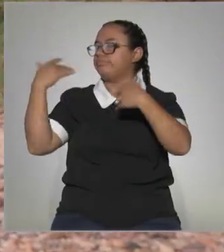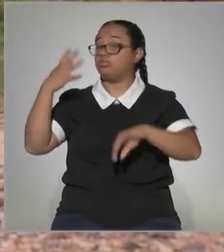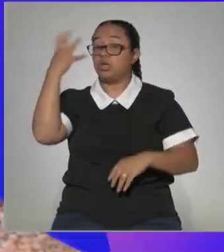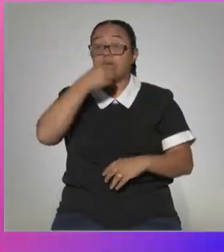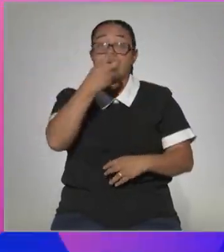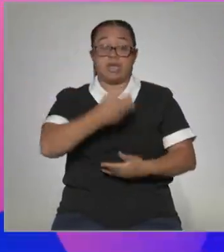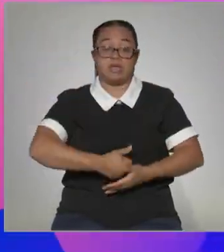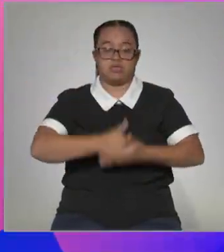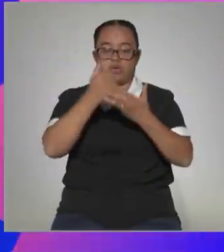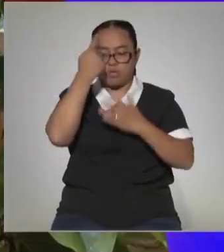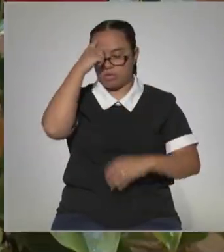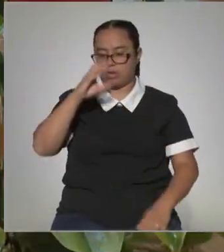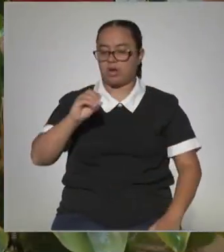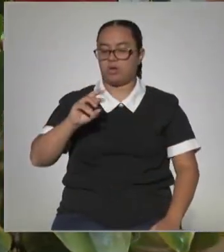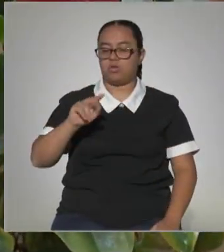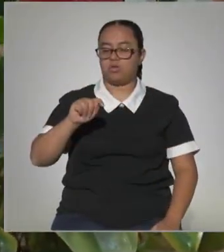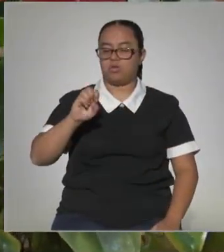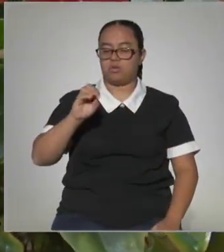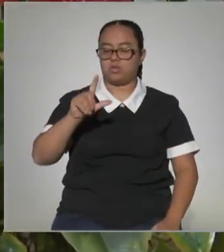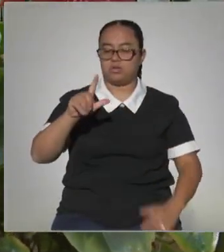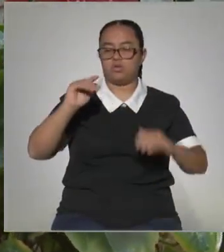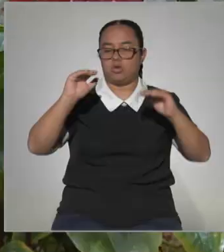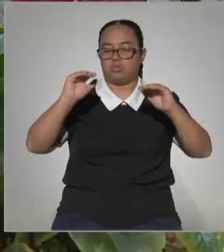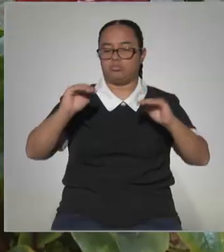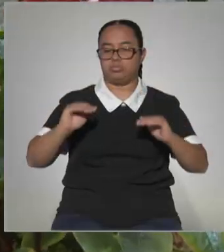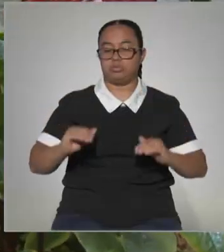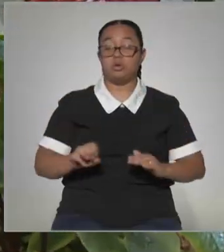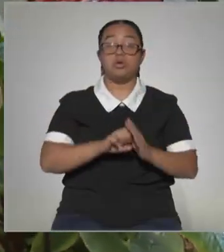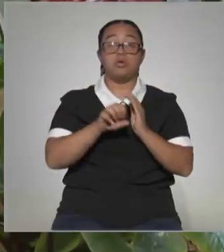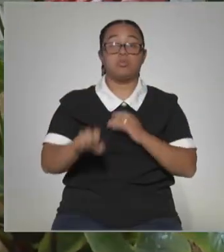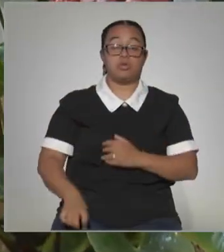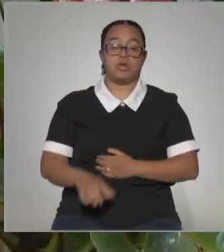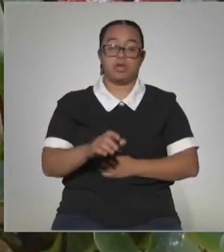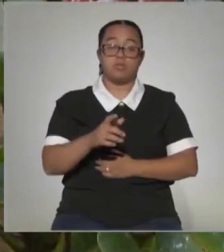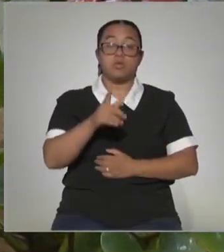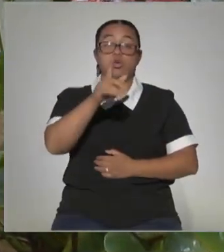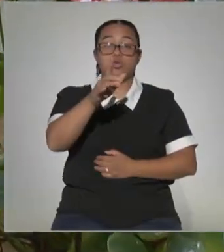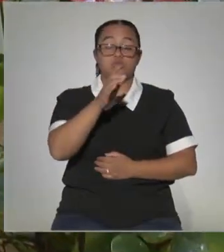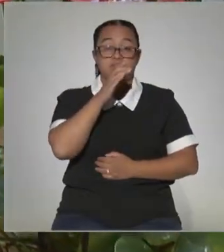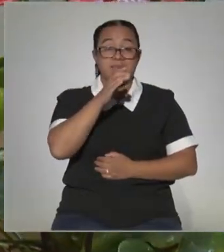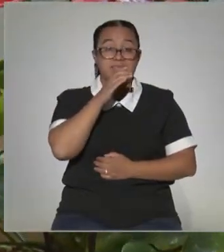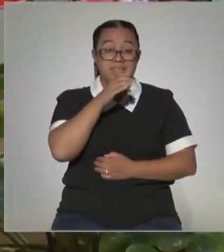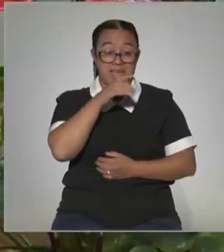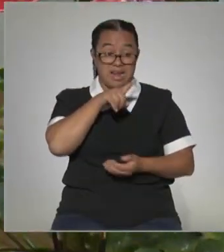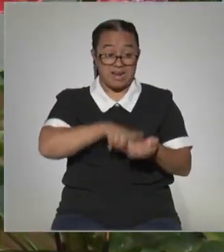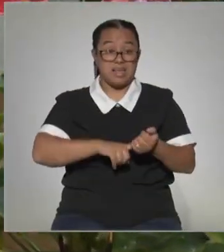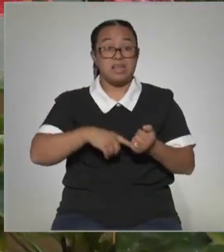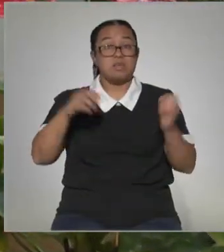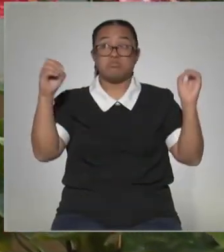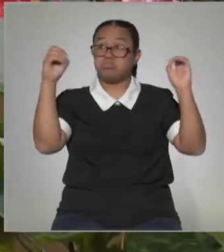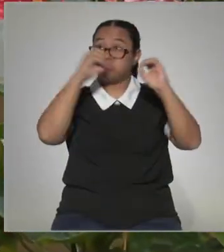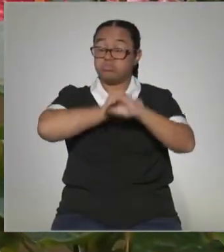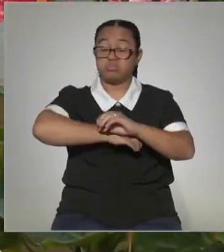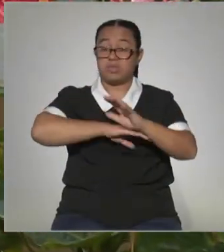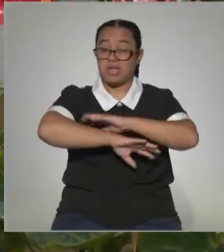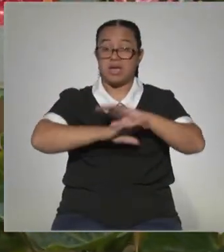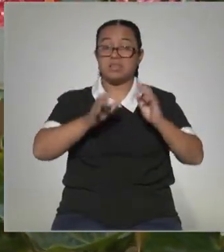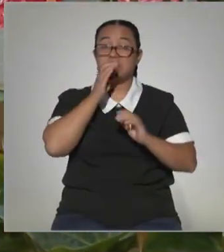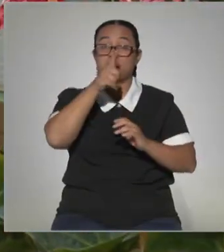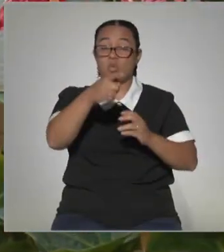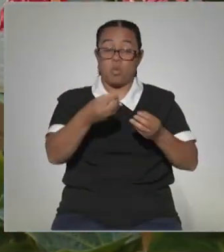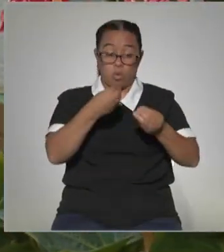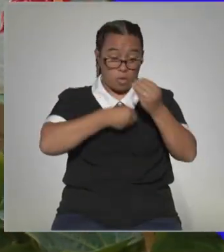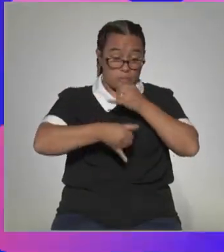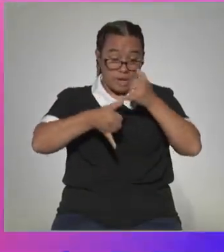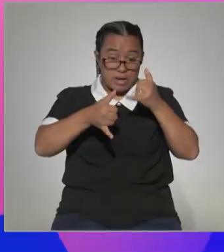nuestros niveles de cortisol. Cuando nosotros cenamos cuando ya no hay luz, y si cenamos pesado cuando ya no hay luz, el sueño va a